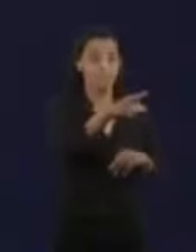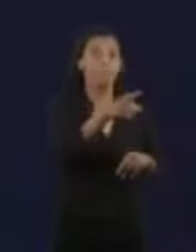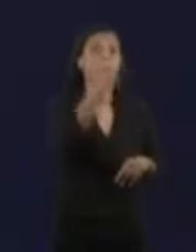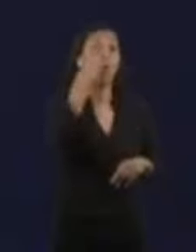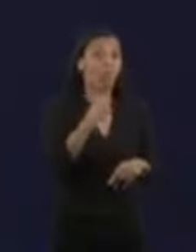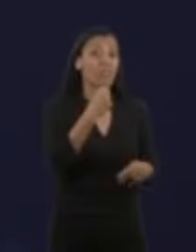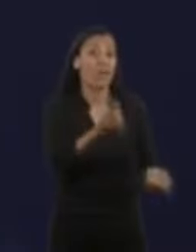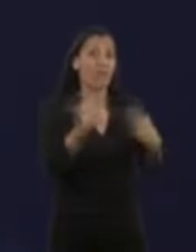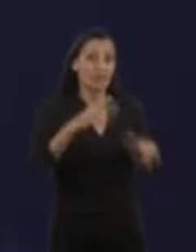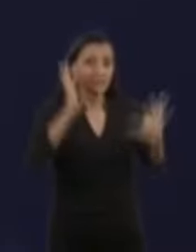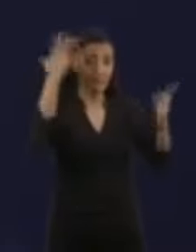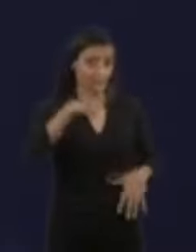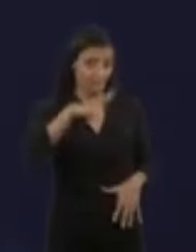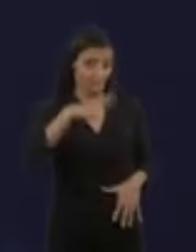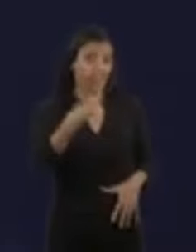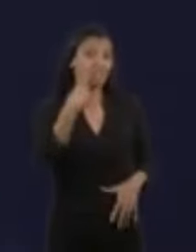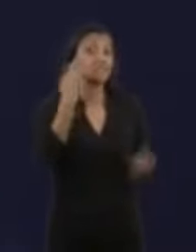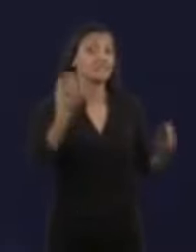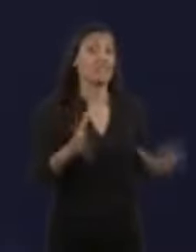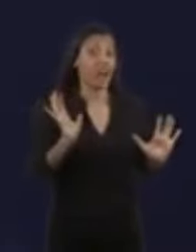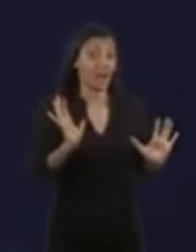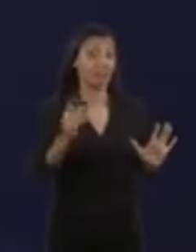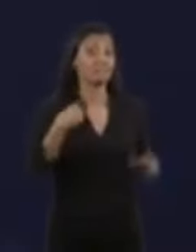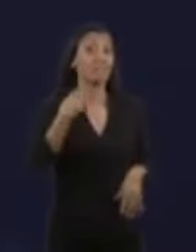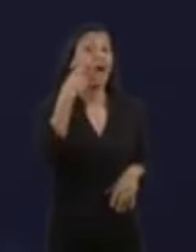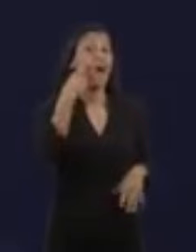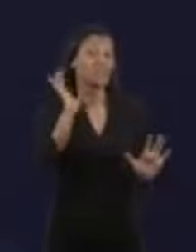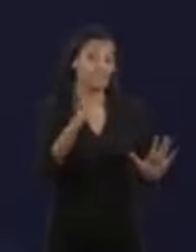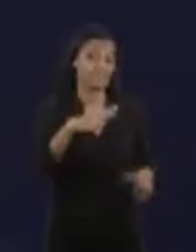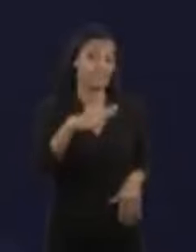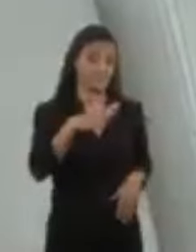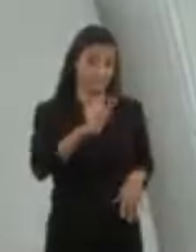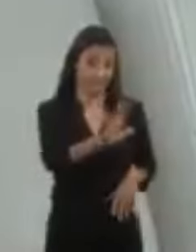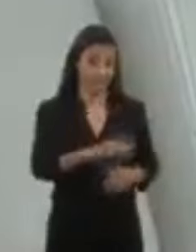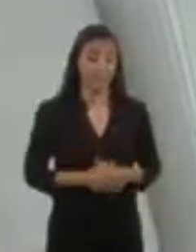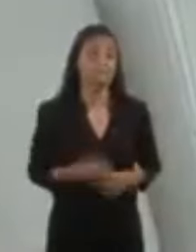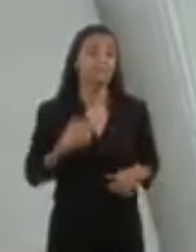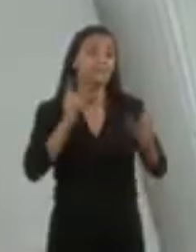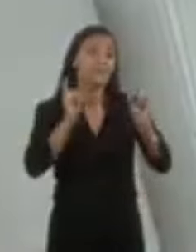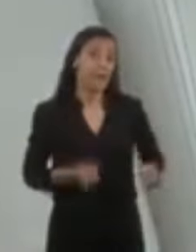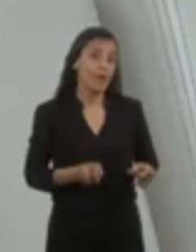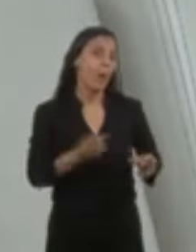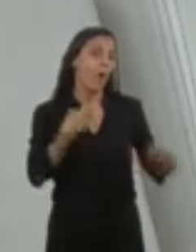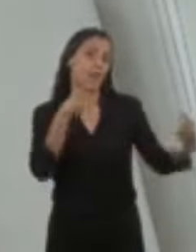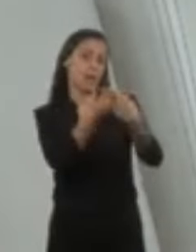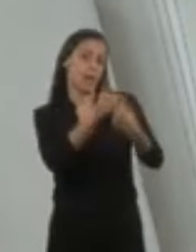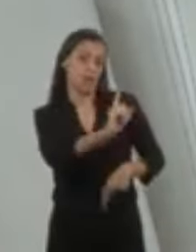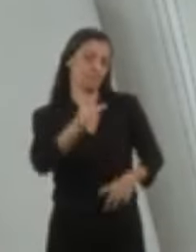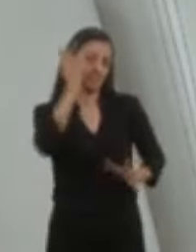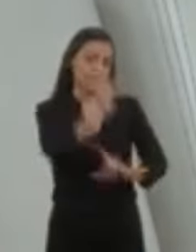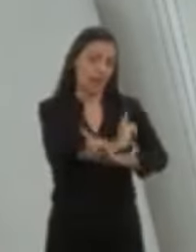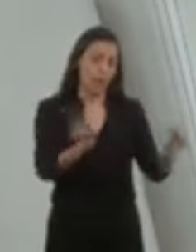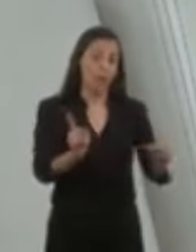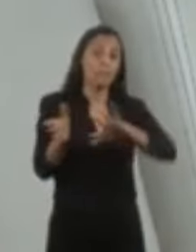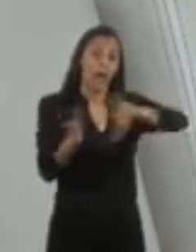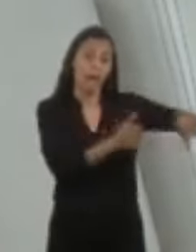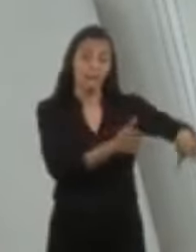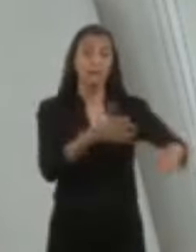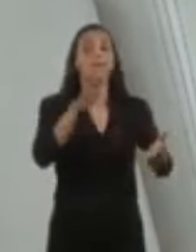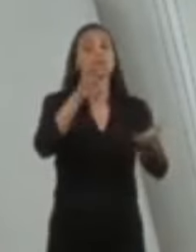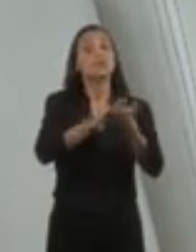mira impecable todavía no sabés todavía no lo sabés la que me la que me bueno igual no nos tenemos que enojar más allá de eso a